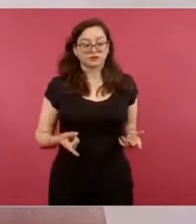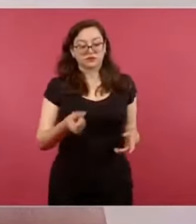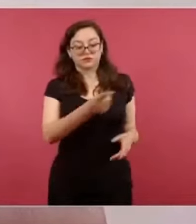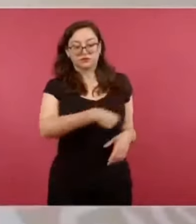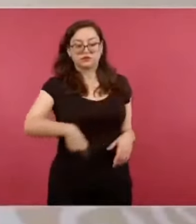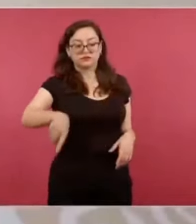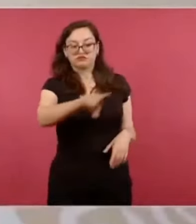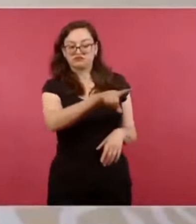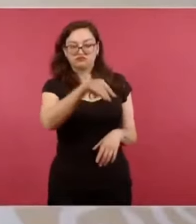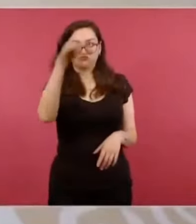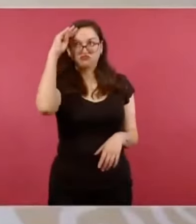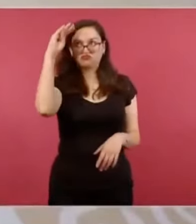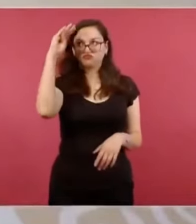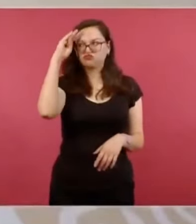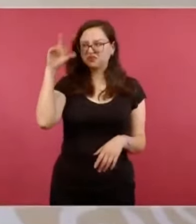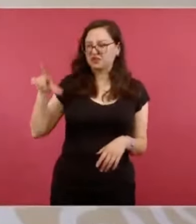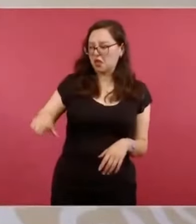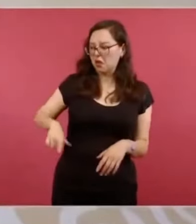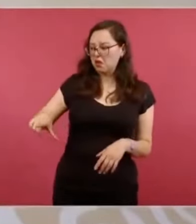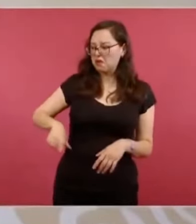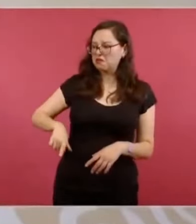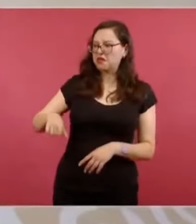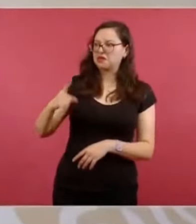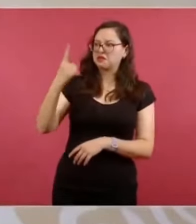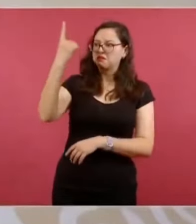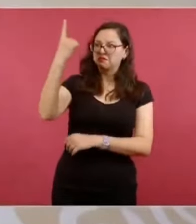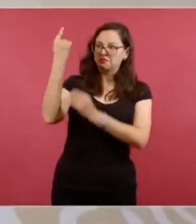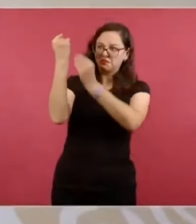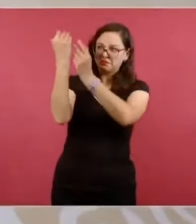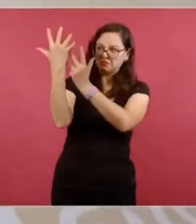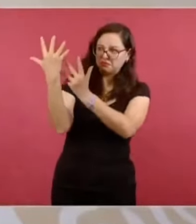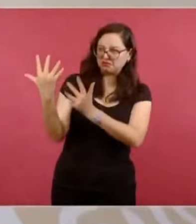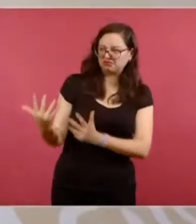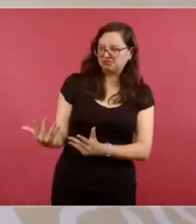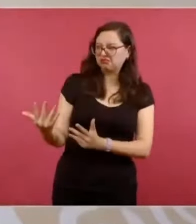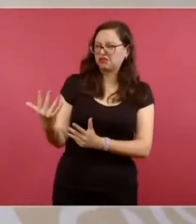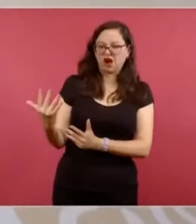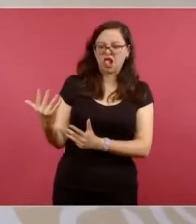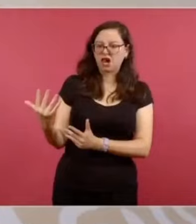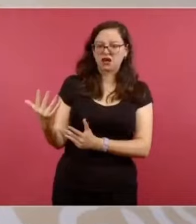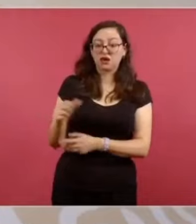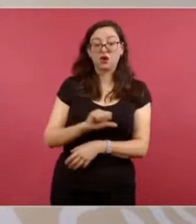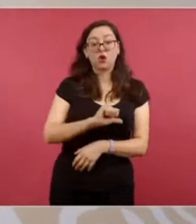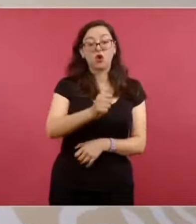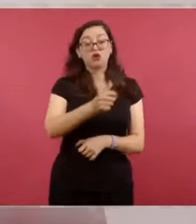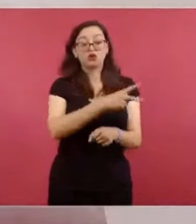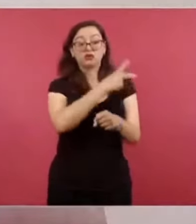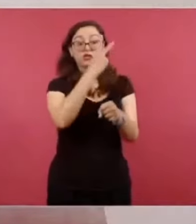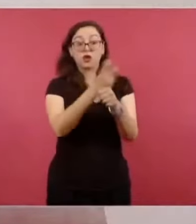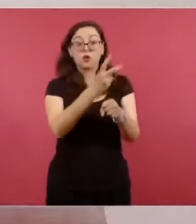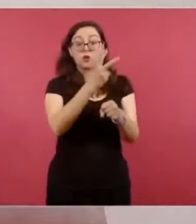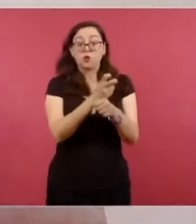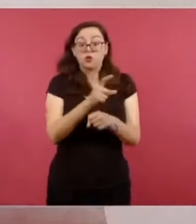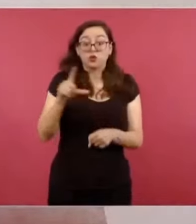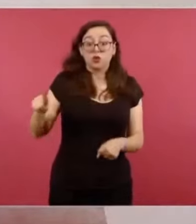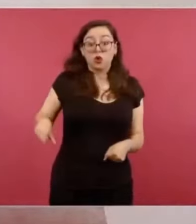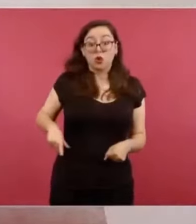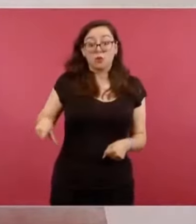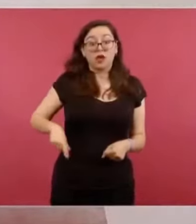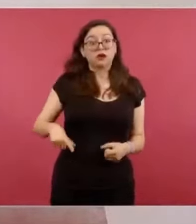y